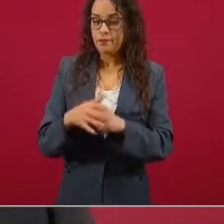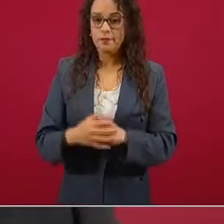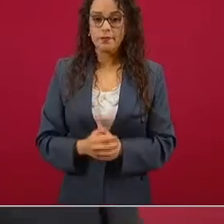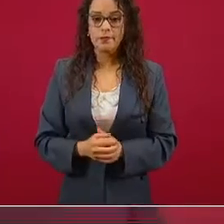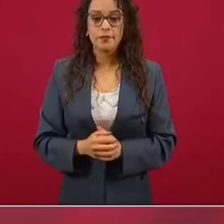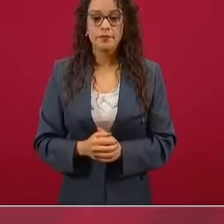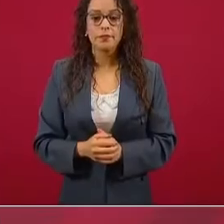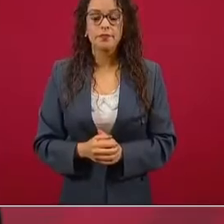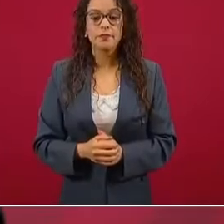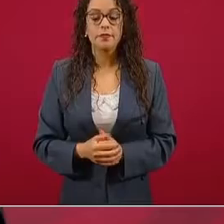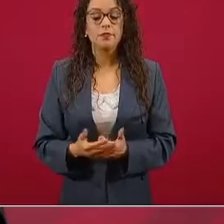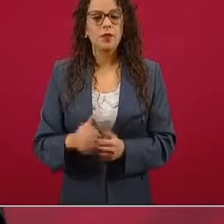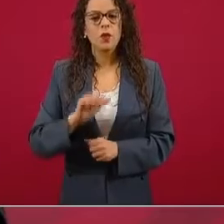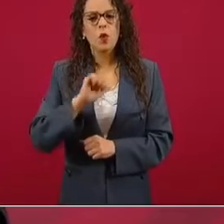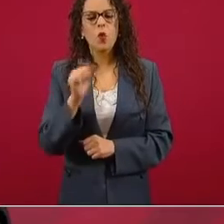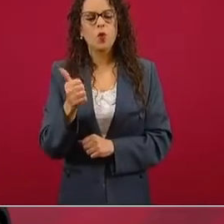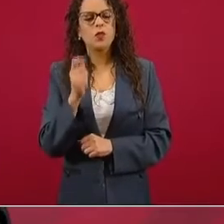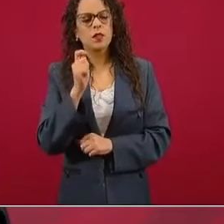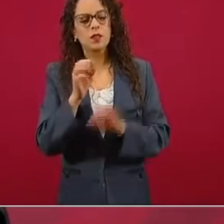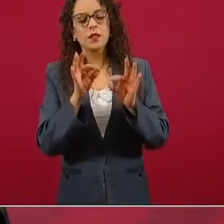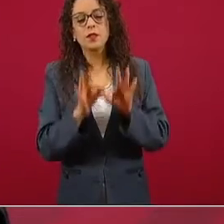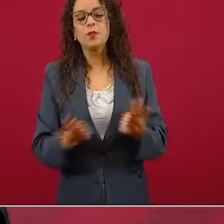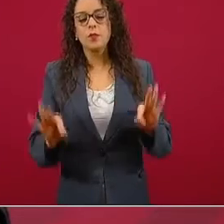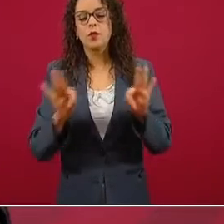Otro dato que es muy importante